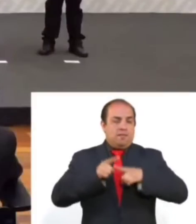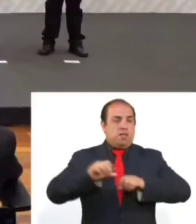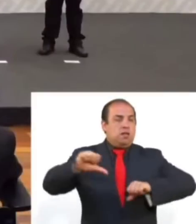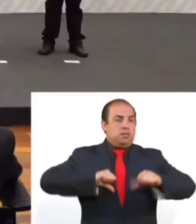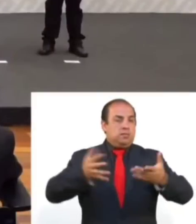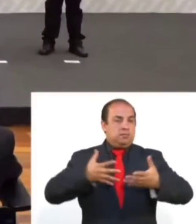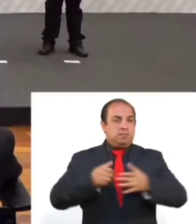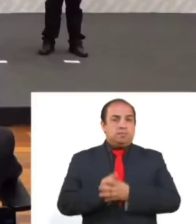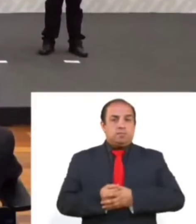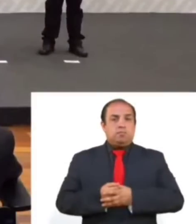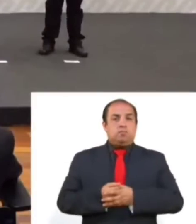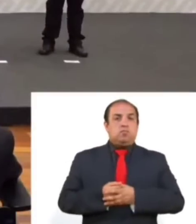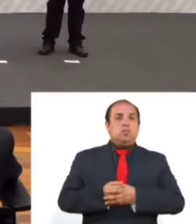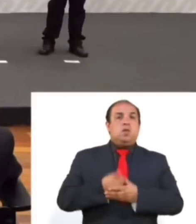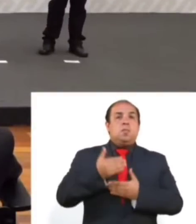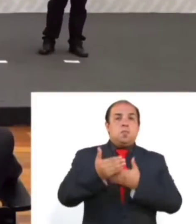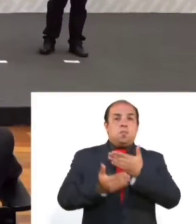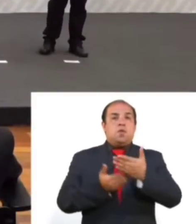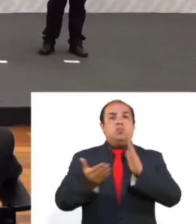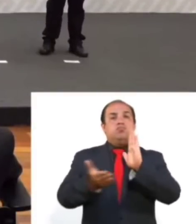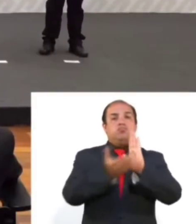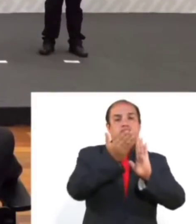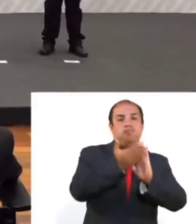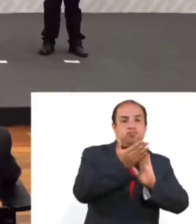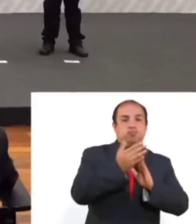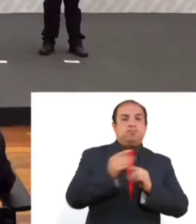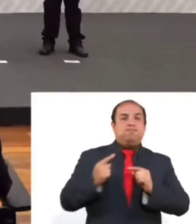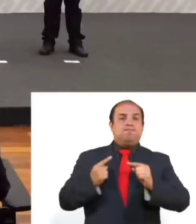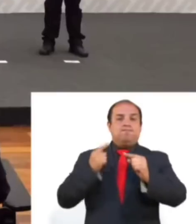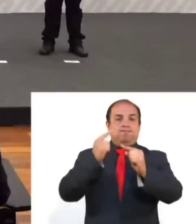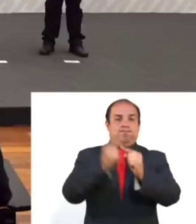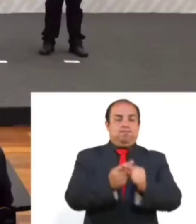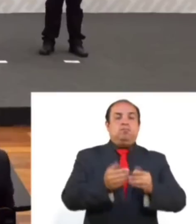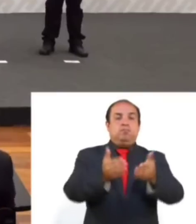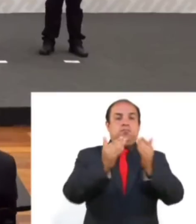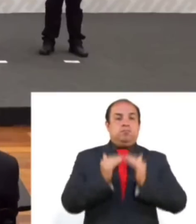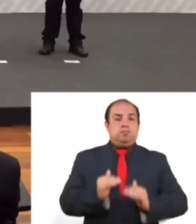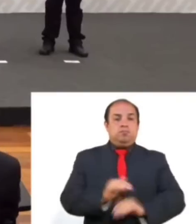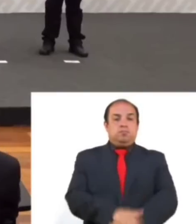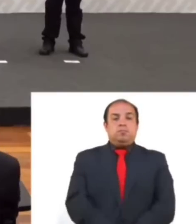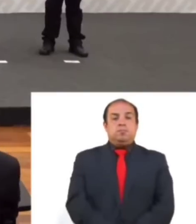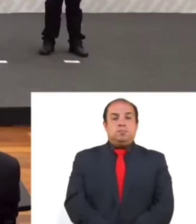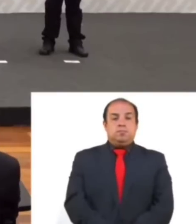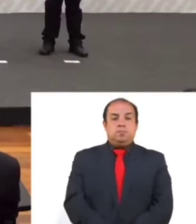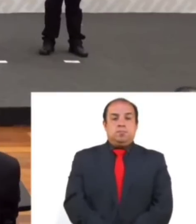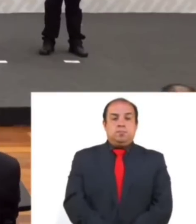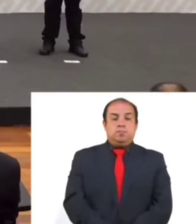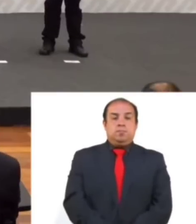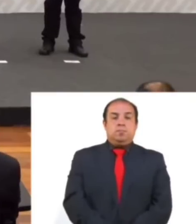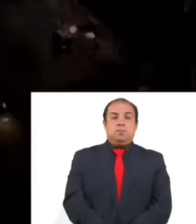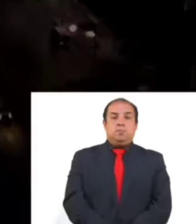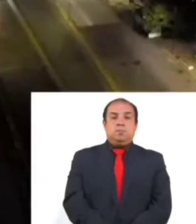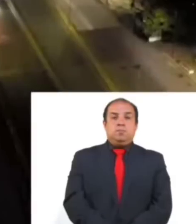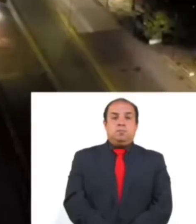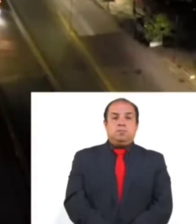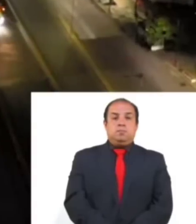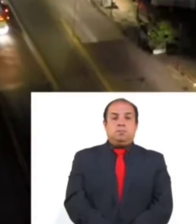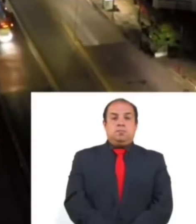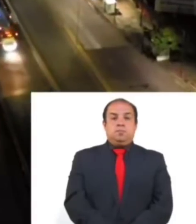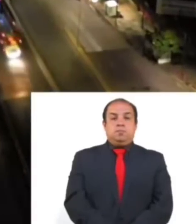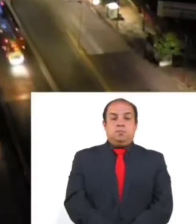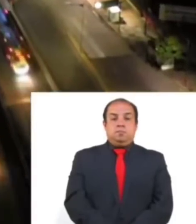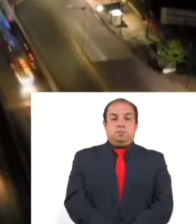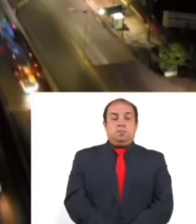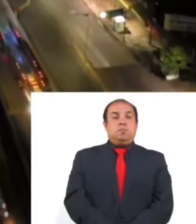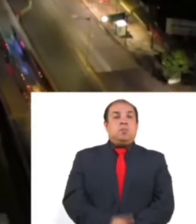fuimos haciendo a lo largo de la construcción adelante y bueno como lo hemos